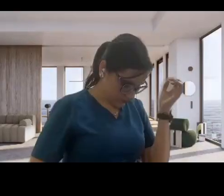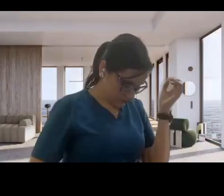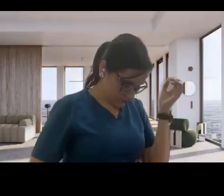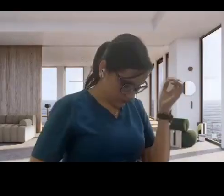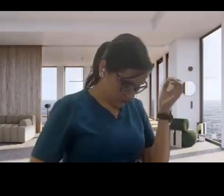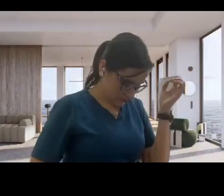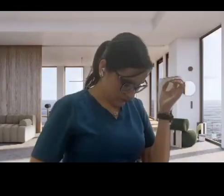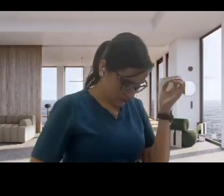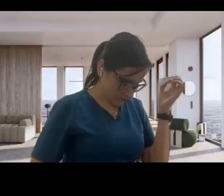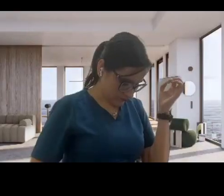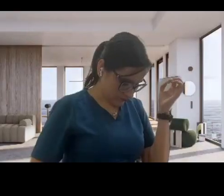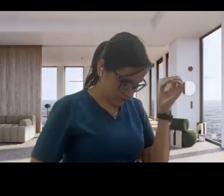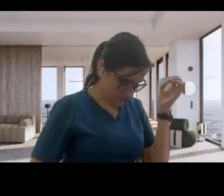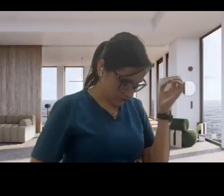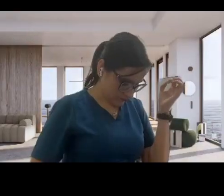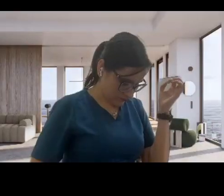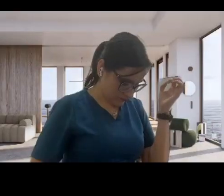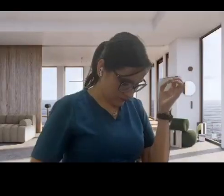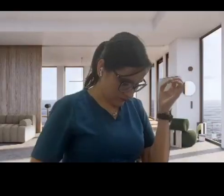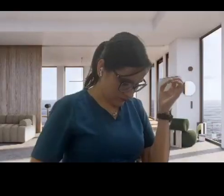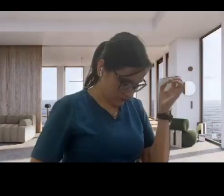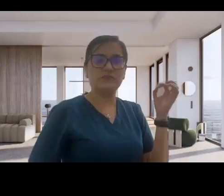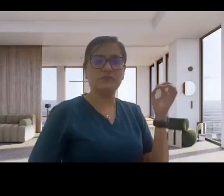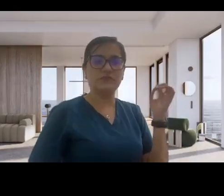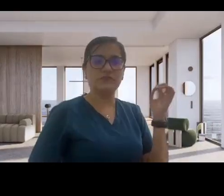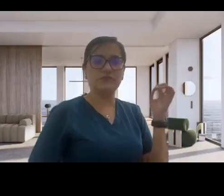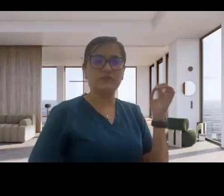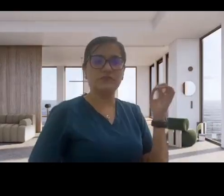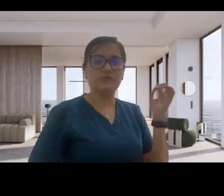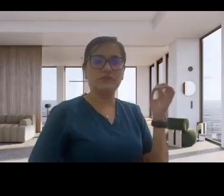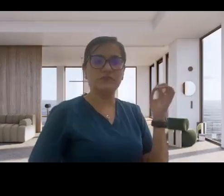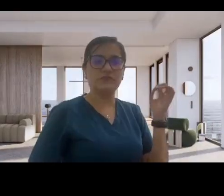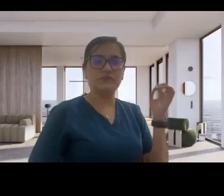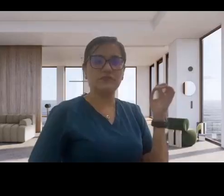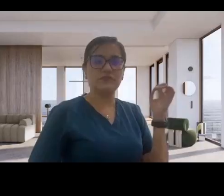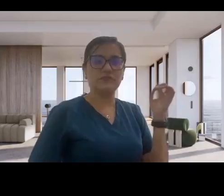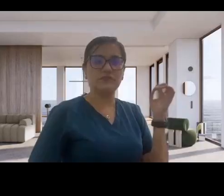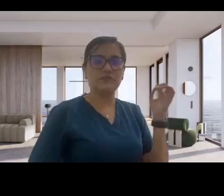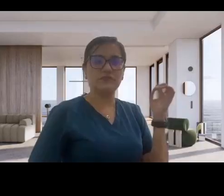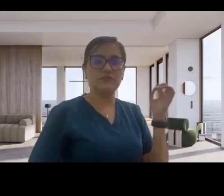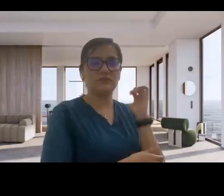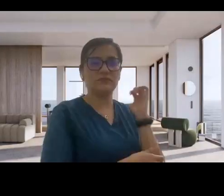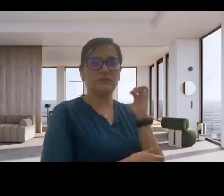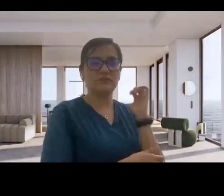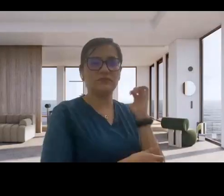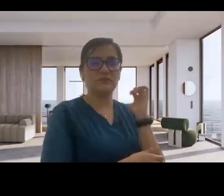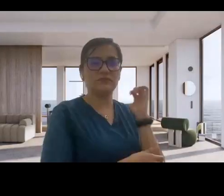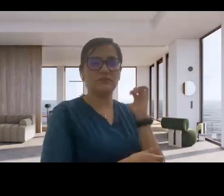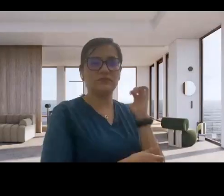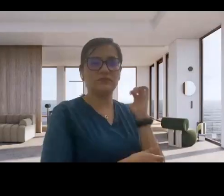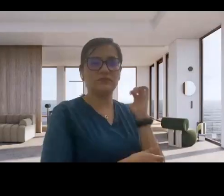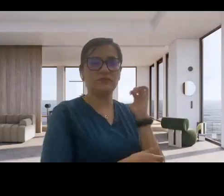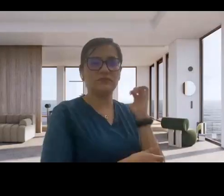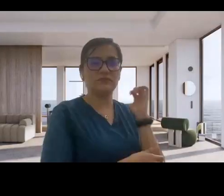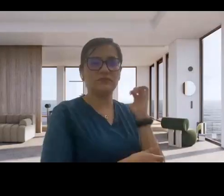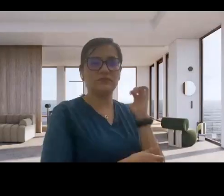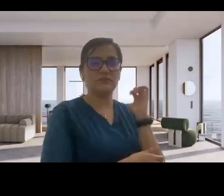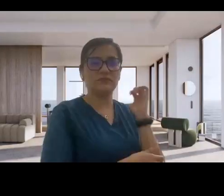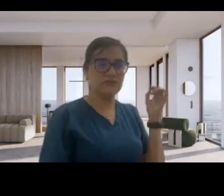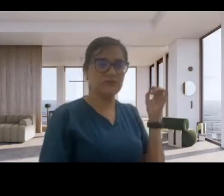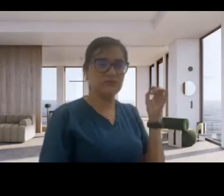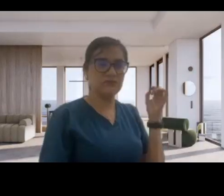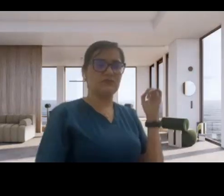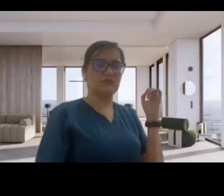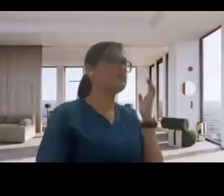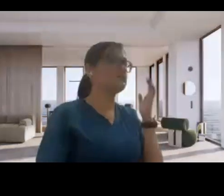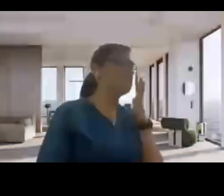preguntando por qué, pero ¿por qué? Es un poquito como los niños cuando están chiquitos, no sé si ubican esa etapa de los porqués. Y ahí te la